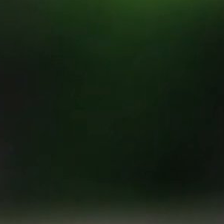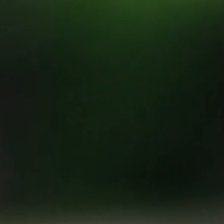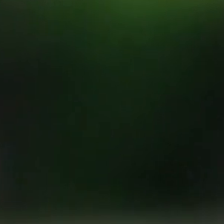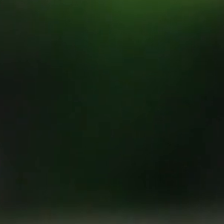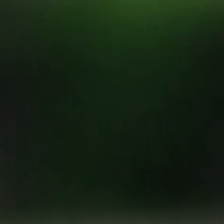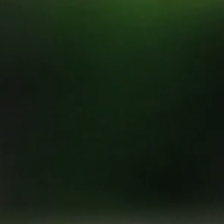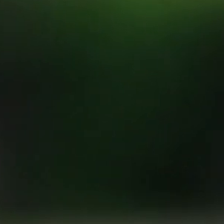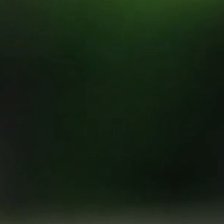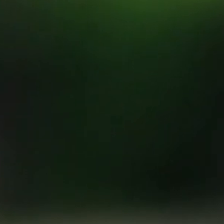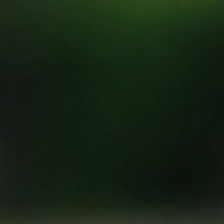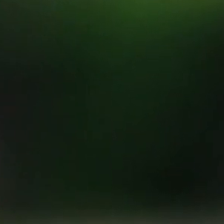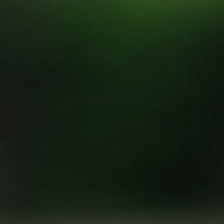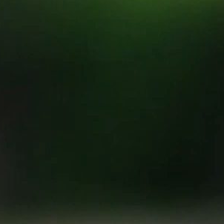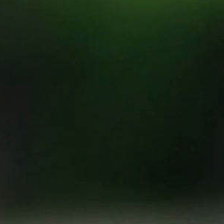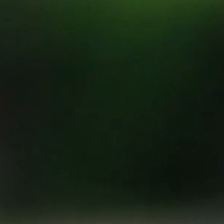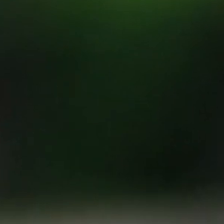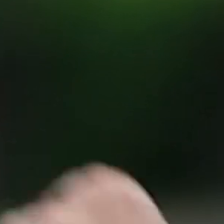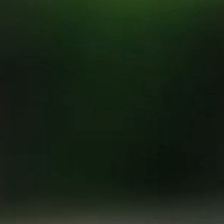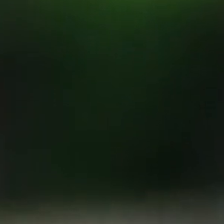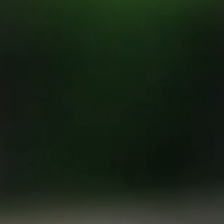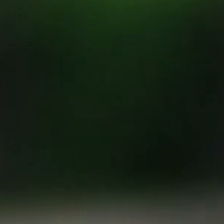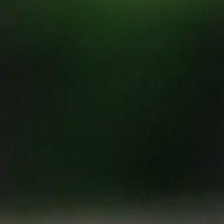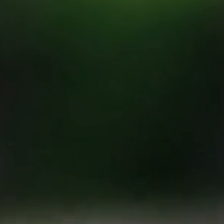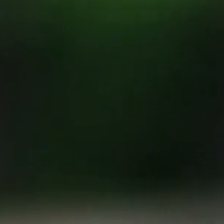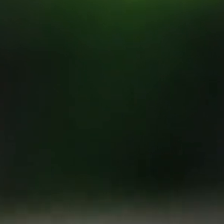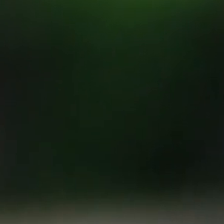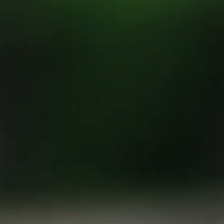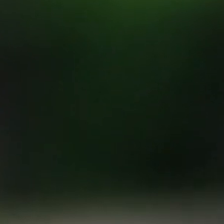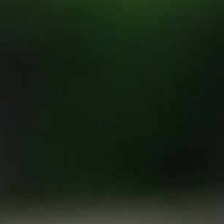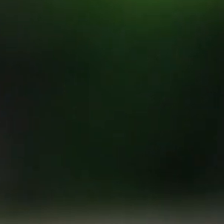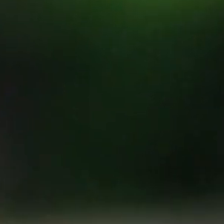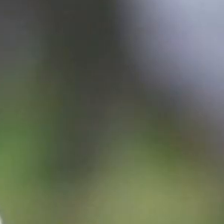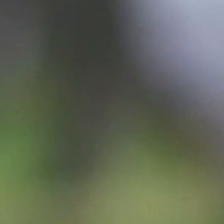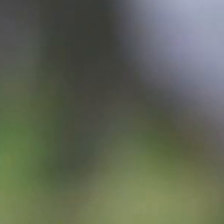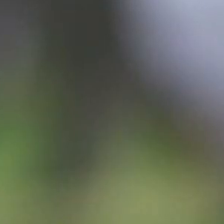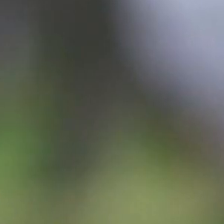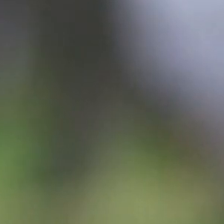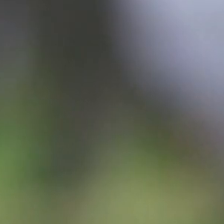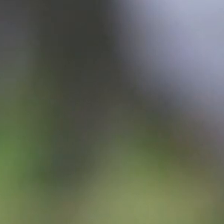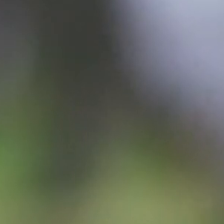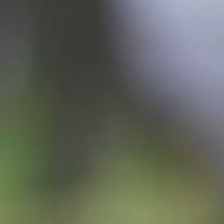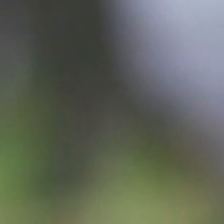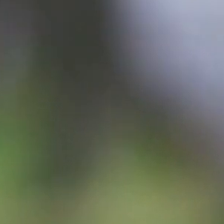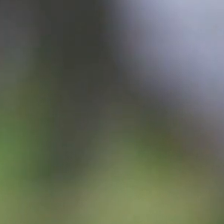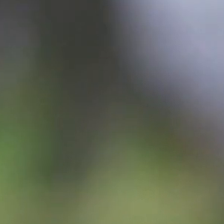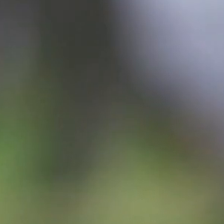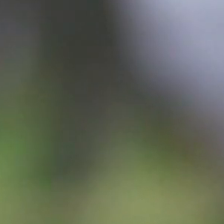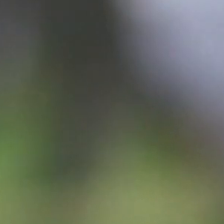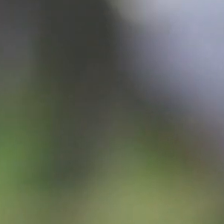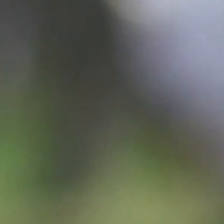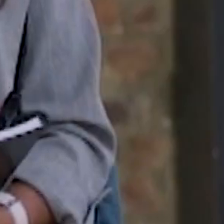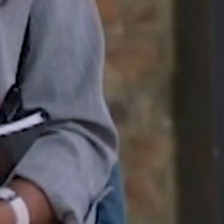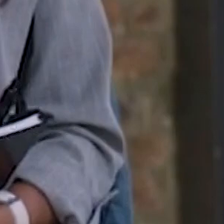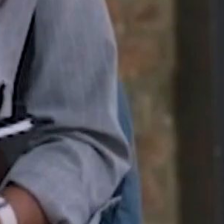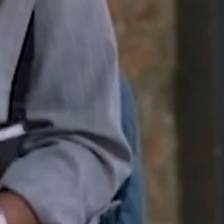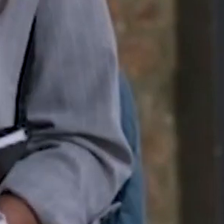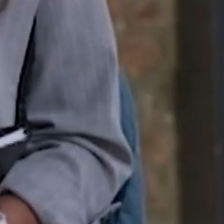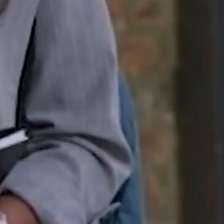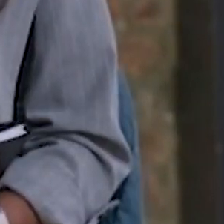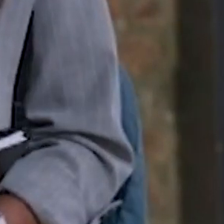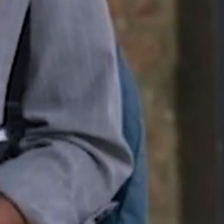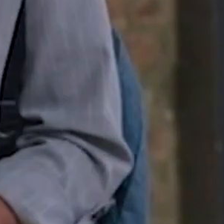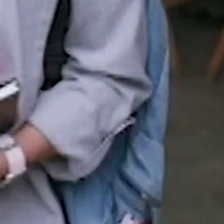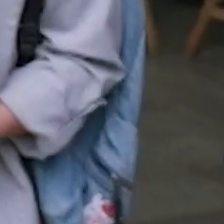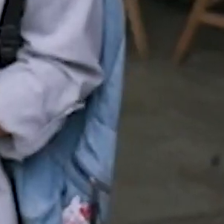Esto no es solamente una pasantía, esto es el paso al futuro. Además, si uno quiere ser emprendedor, ¿para qué una pasantía? Dos